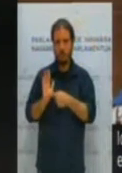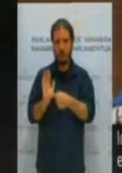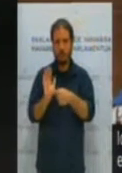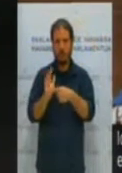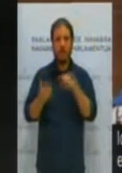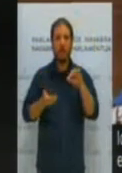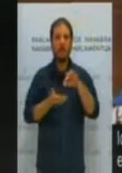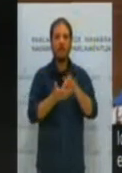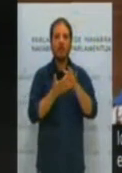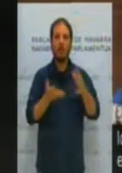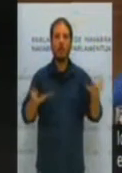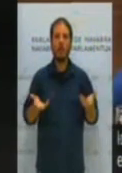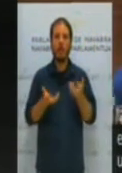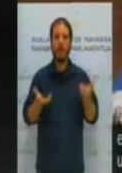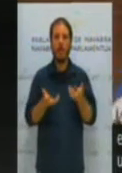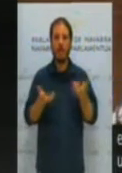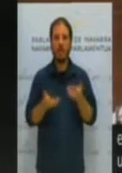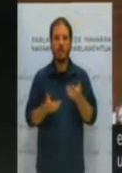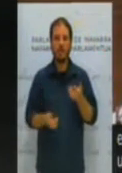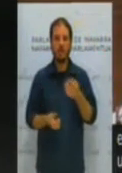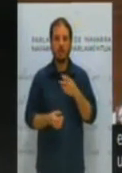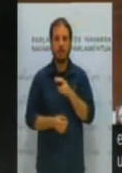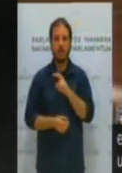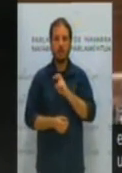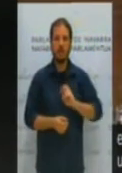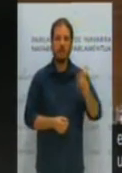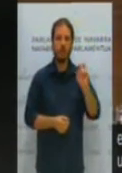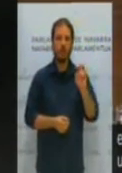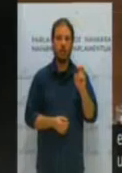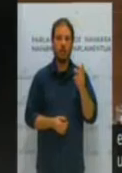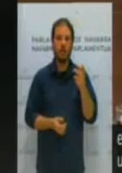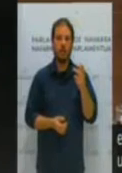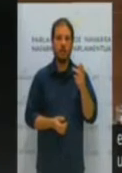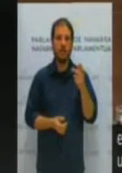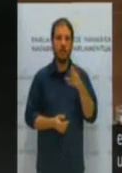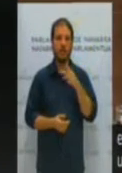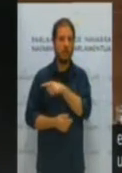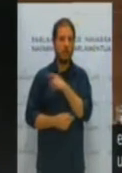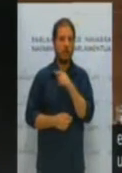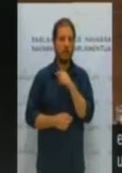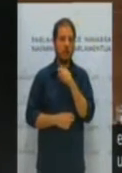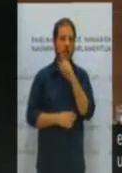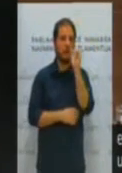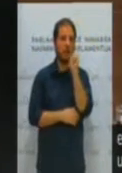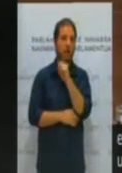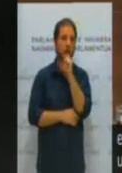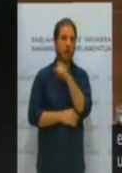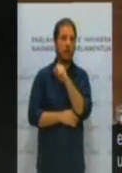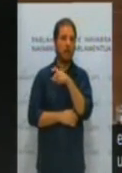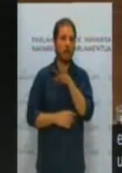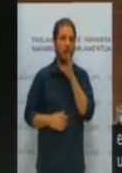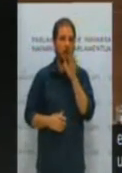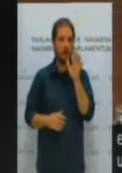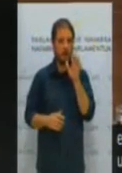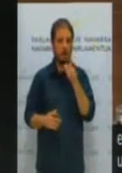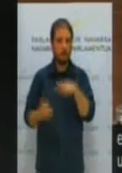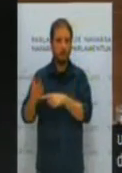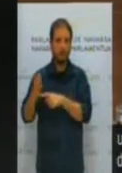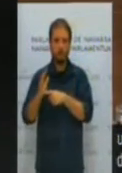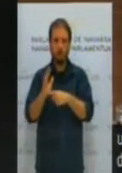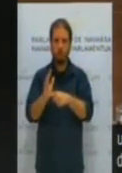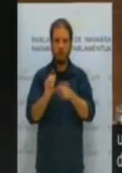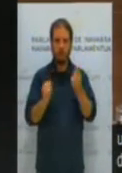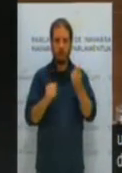de urgencias. Hay también otra queja que aquí ha pasado desapercibida, pero tiene bastante respaldo, es una de las que más respaldo tienen